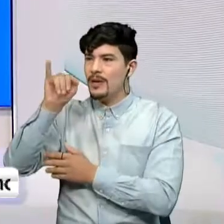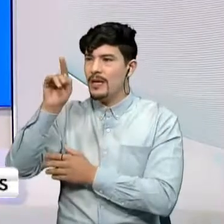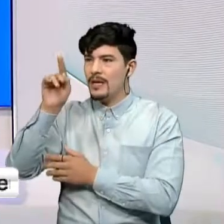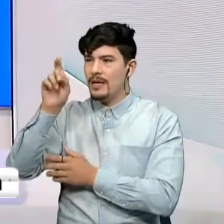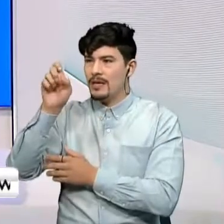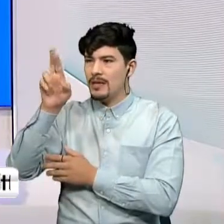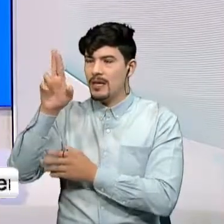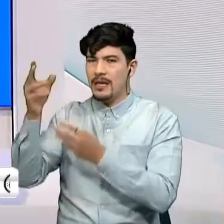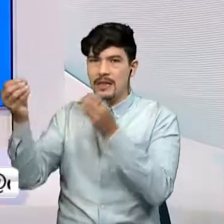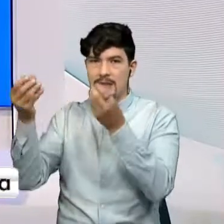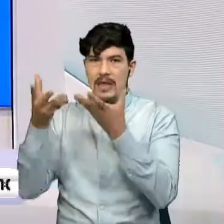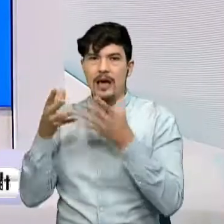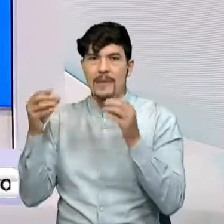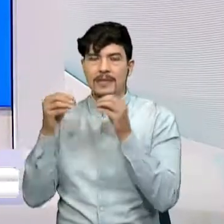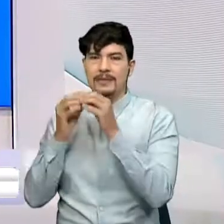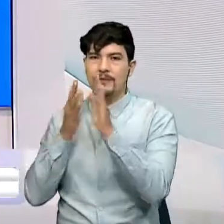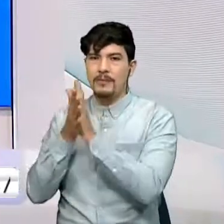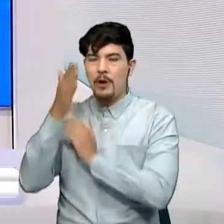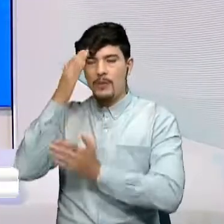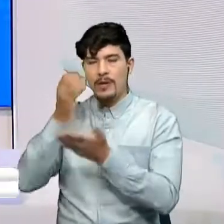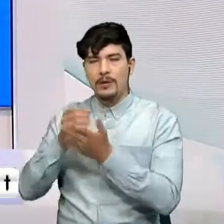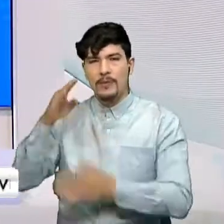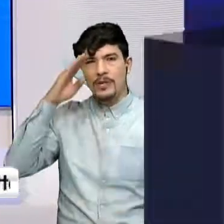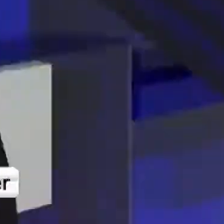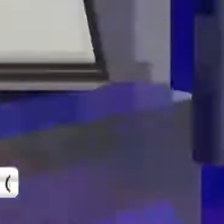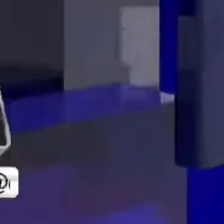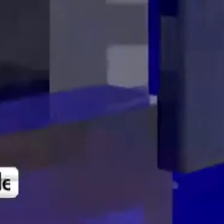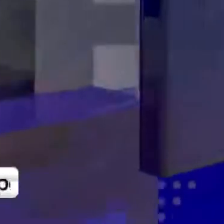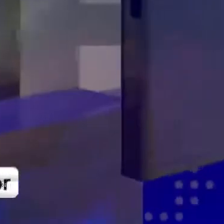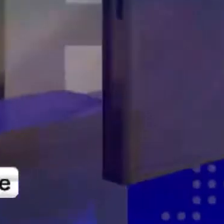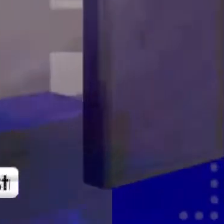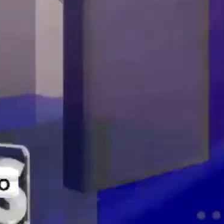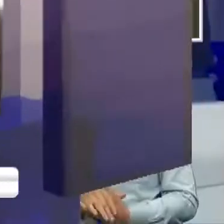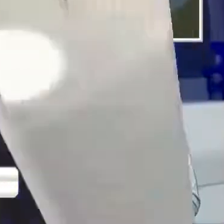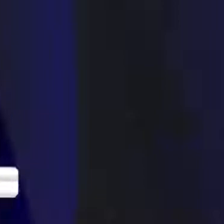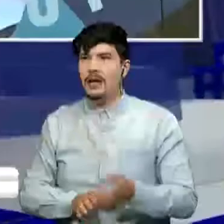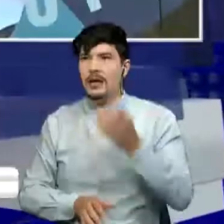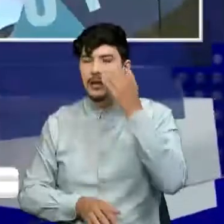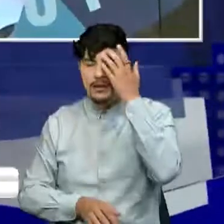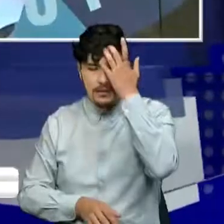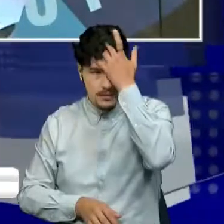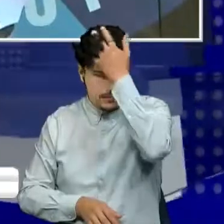información sobre qué dicen las autoridades. Buenas tardes, Heider, adelante.